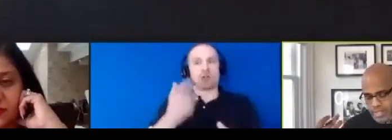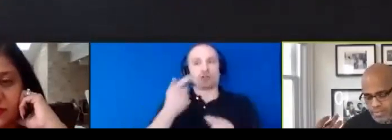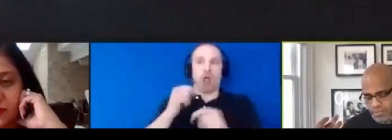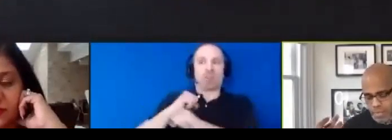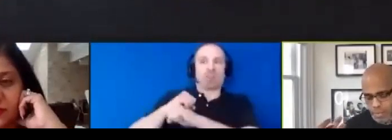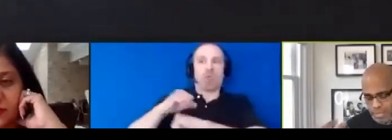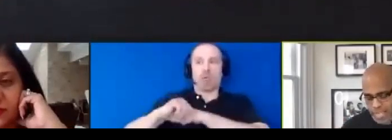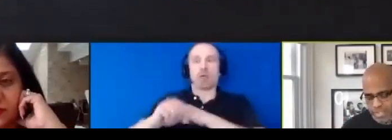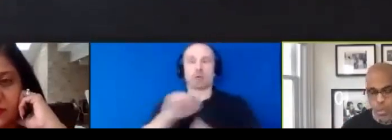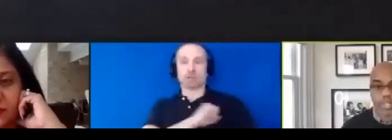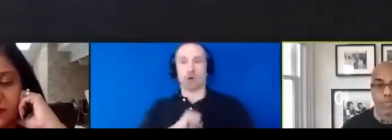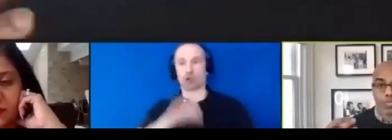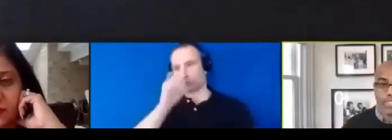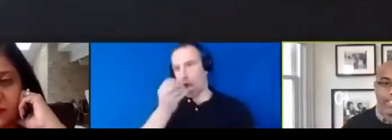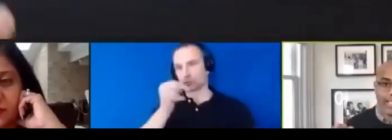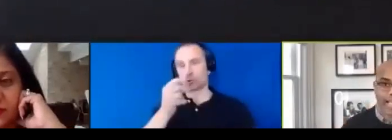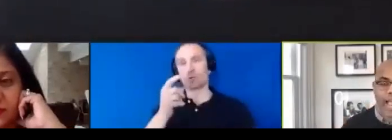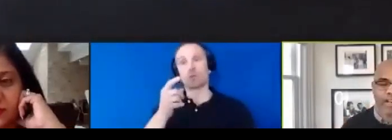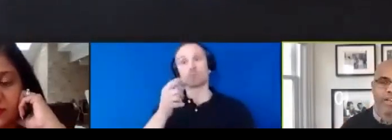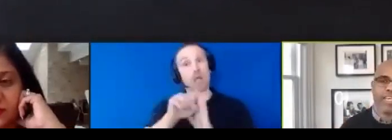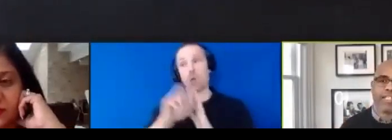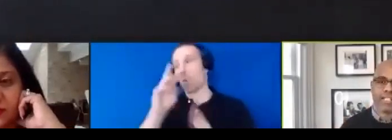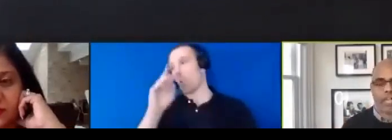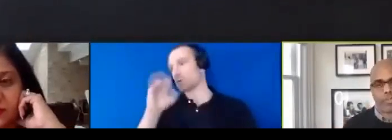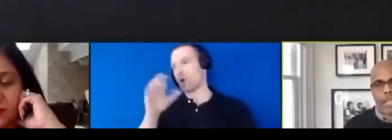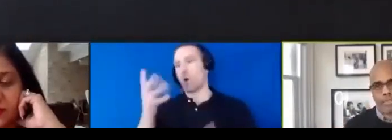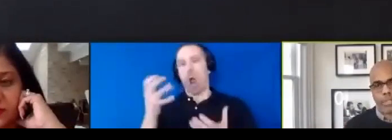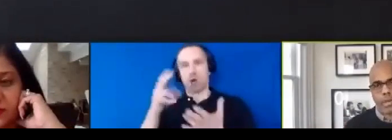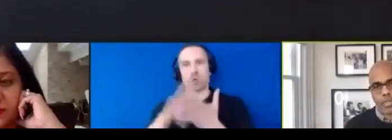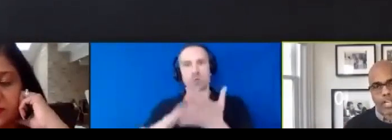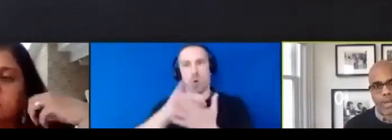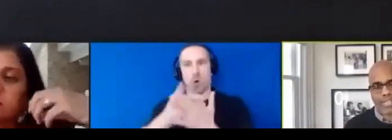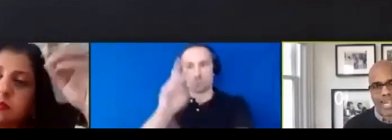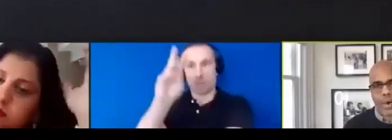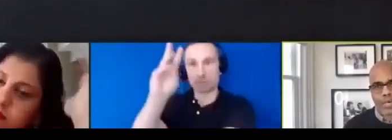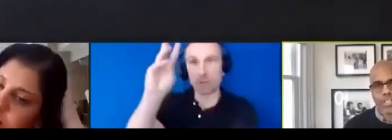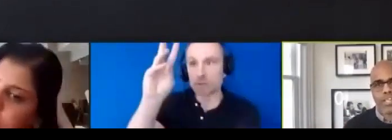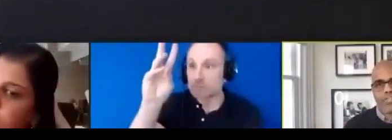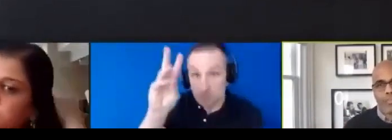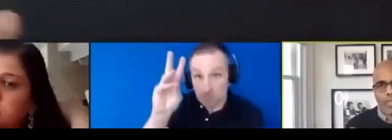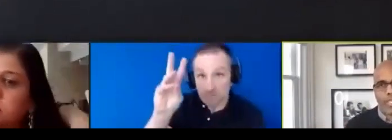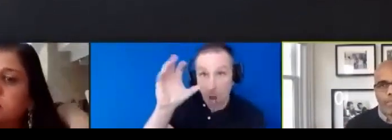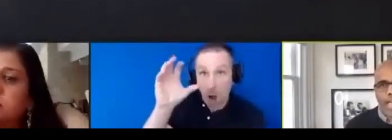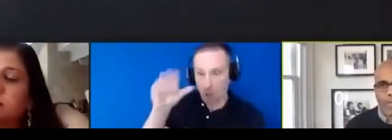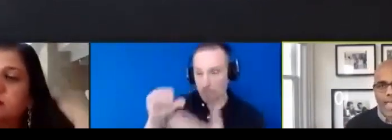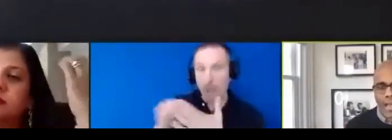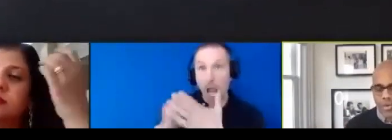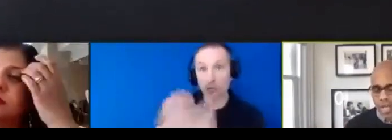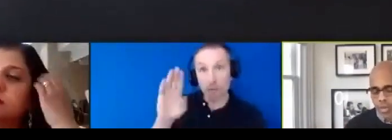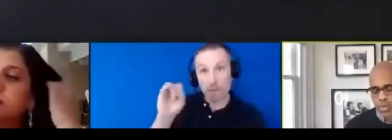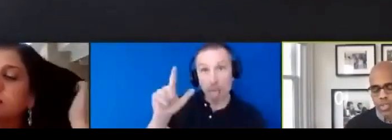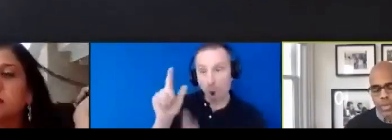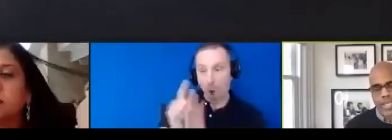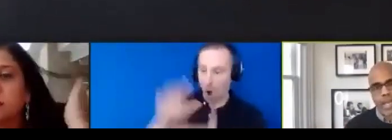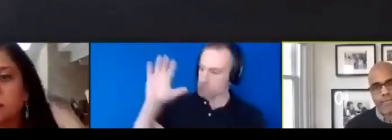o sí los miembros republicanos están tratando de poner ciertas cosas en